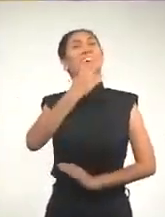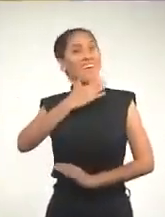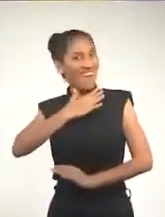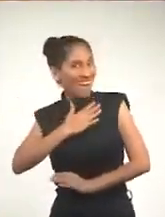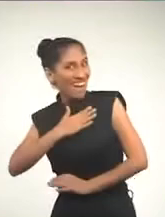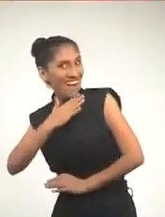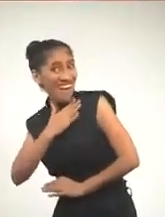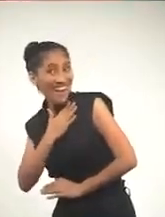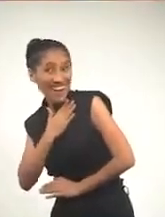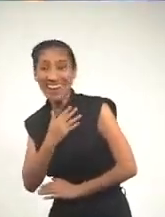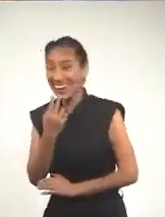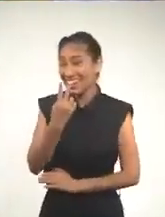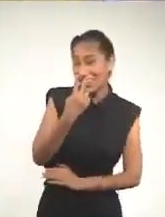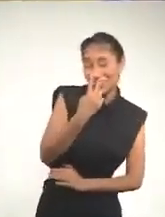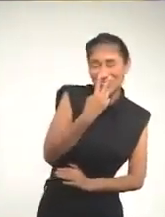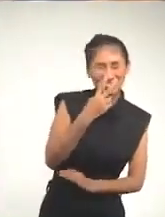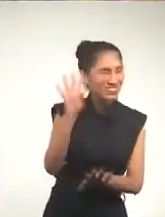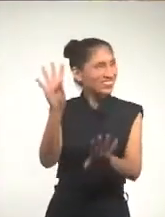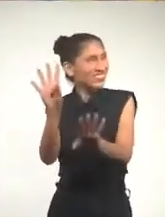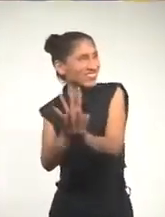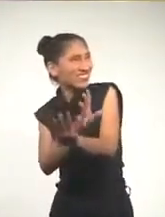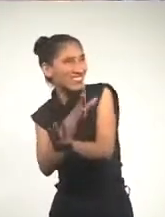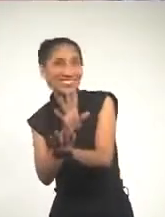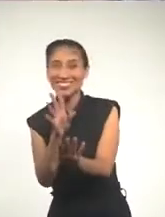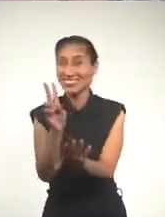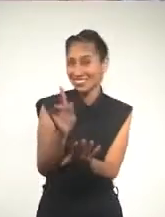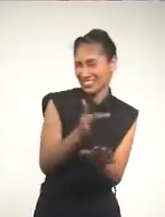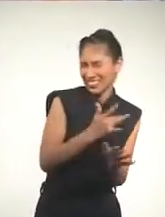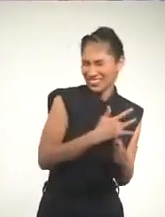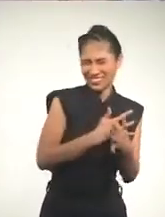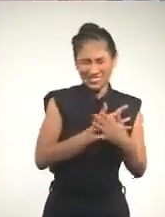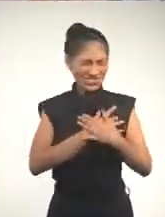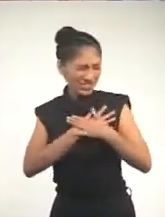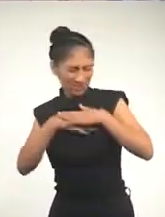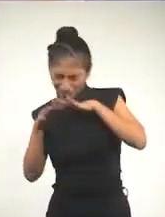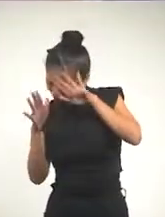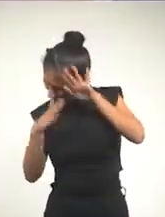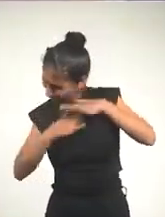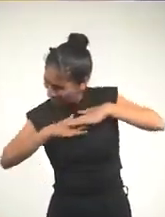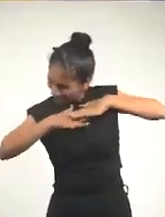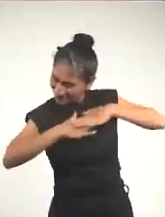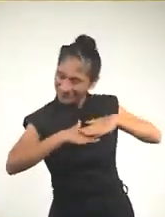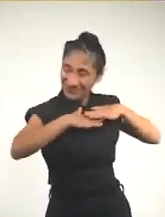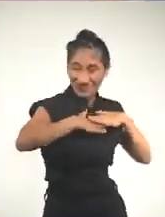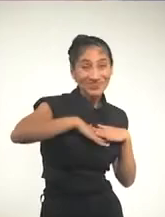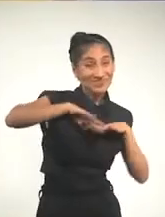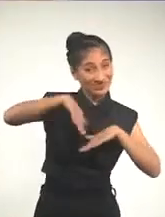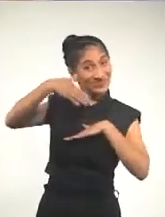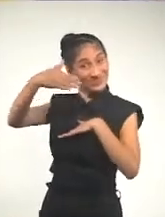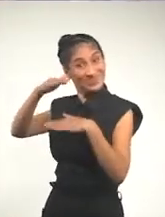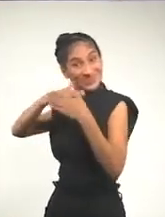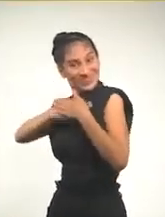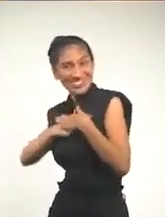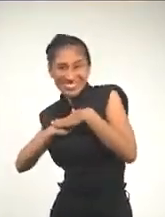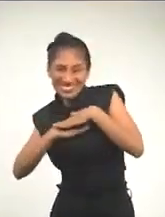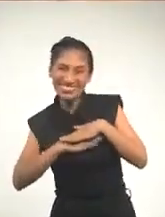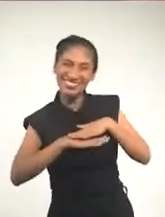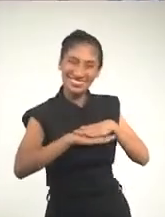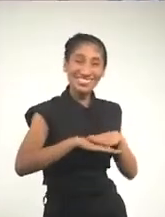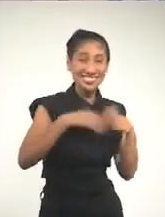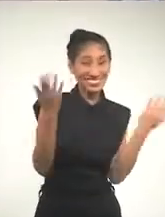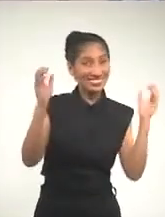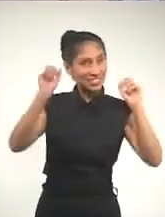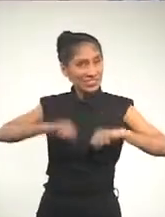puedo respirar. Cantar, que la emoción ya pasará. Ya pasará, ya